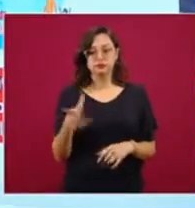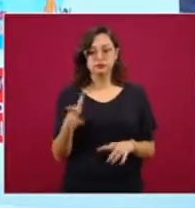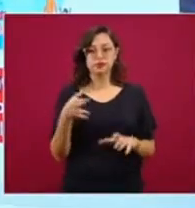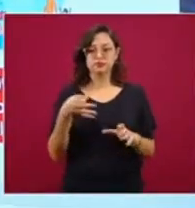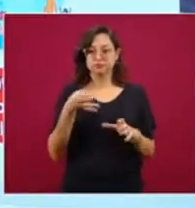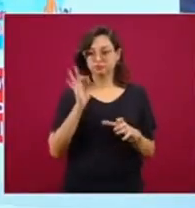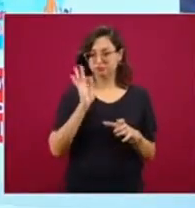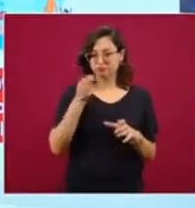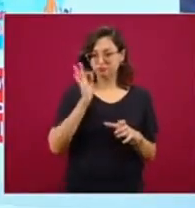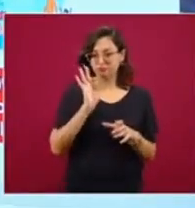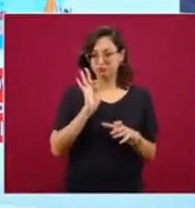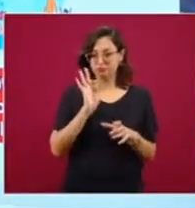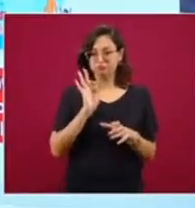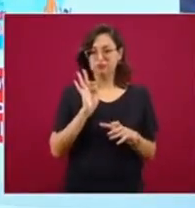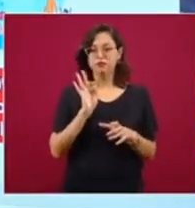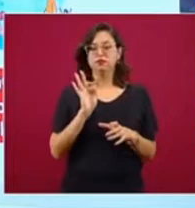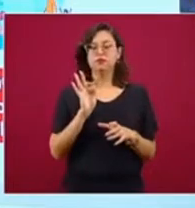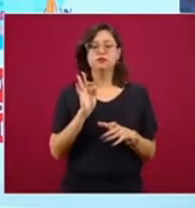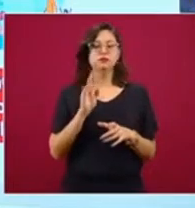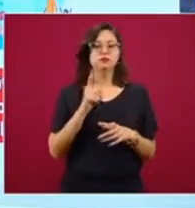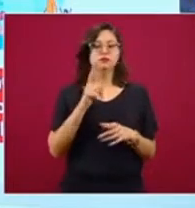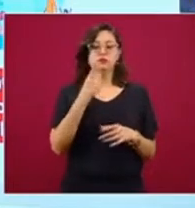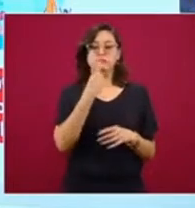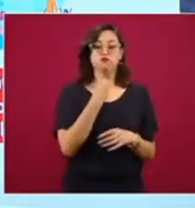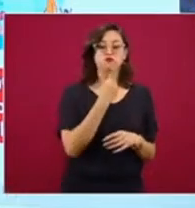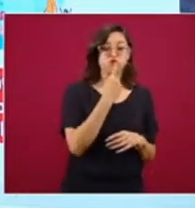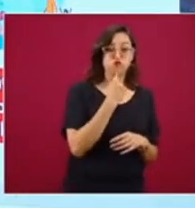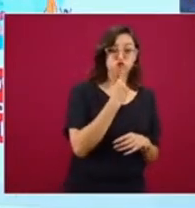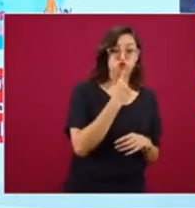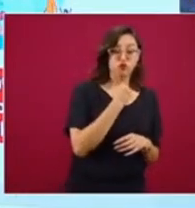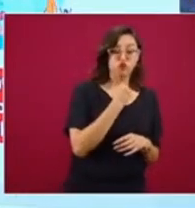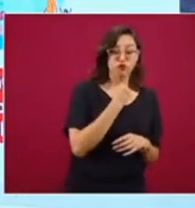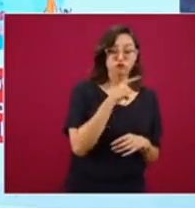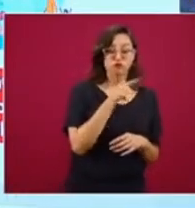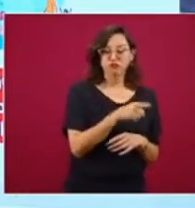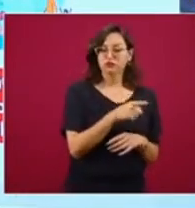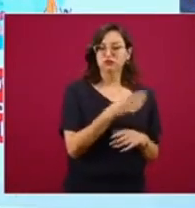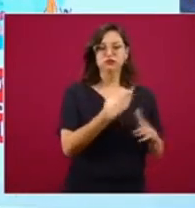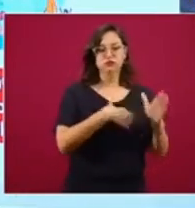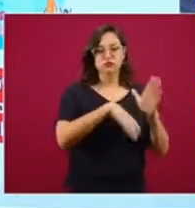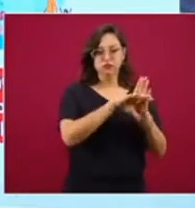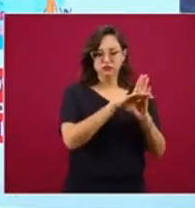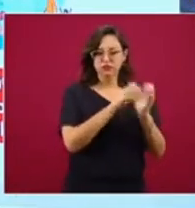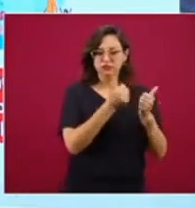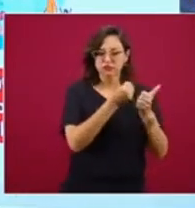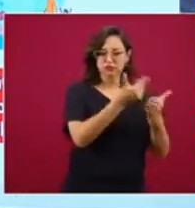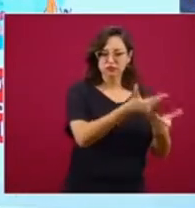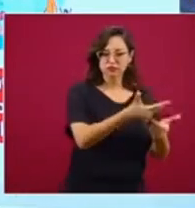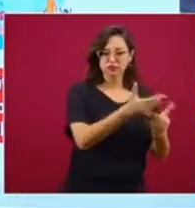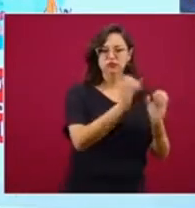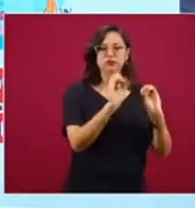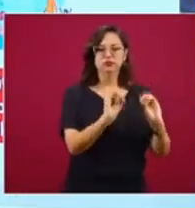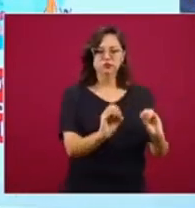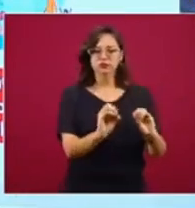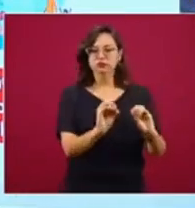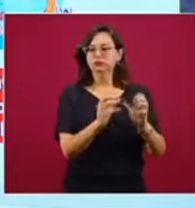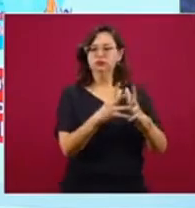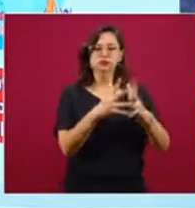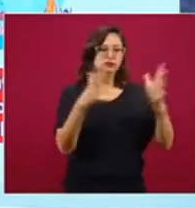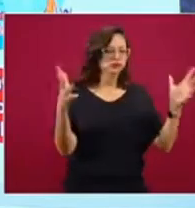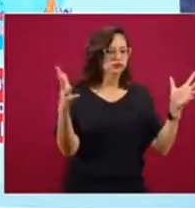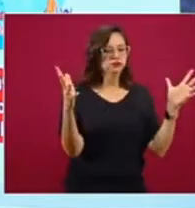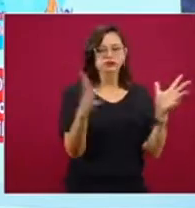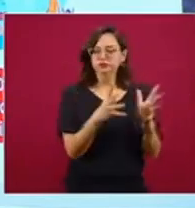cafeterías se preserve el servicio a la habitación si se trata de un restaurante de un hotel o si es un restaurante por sí mismo de cualquier